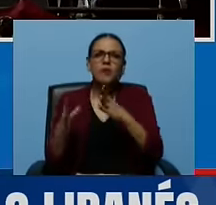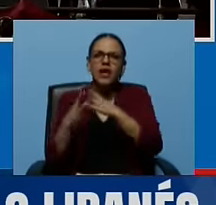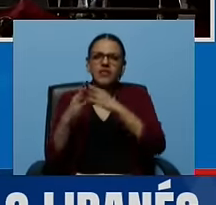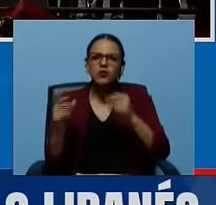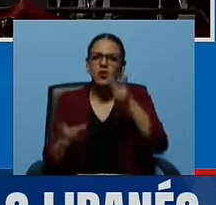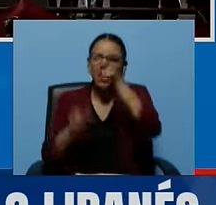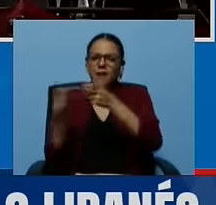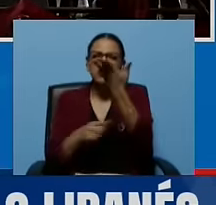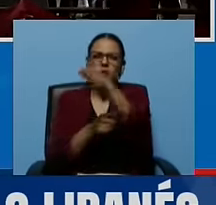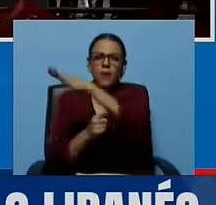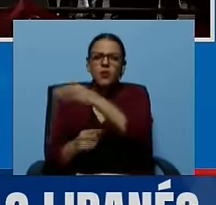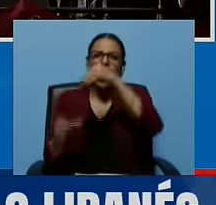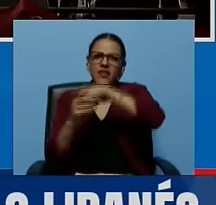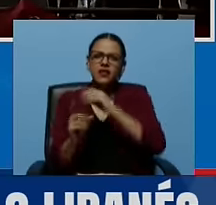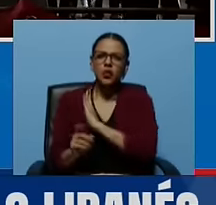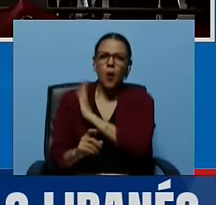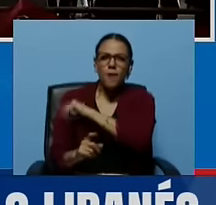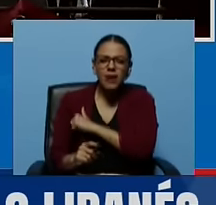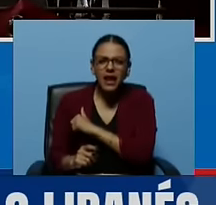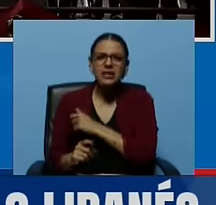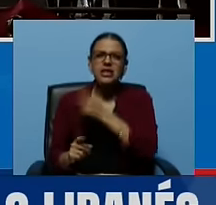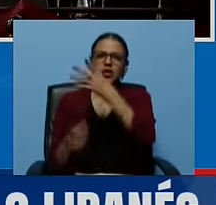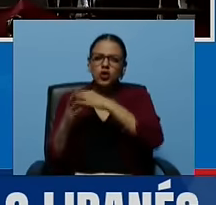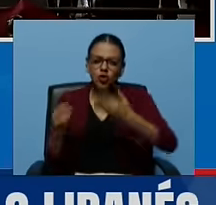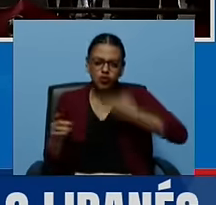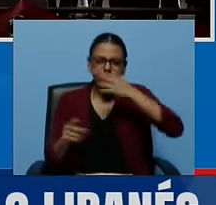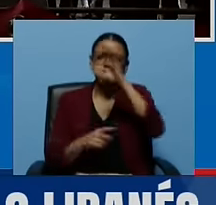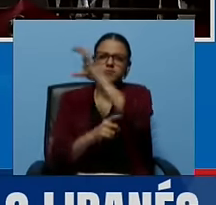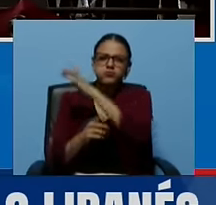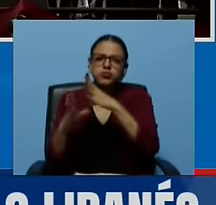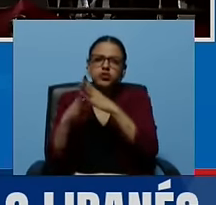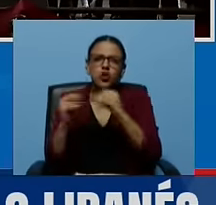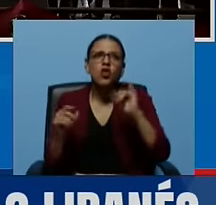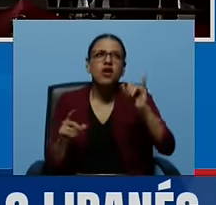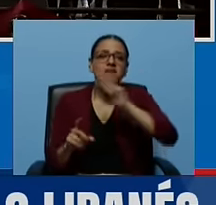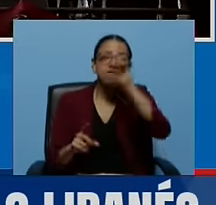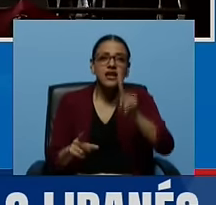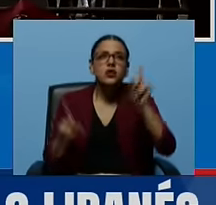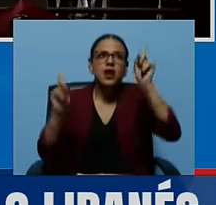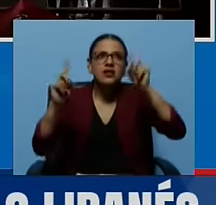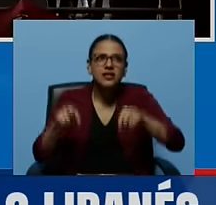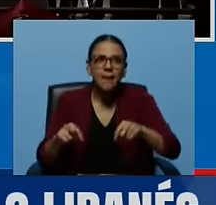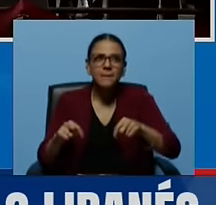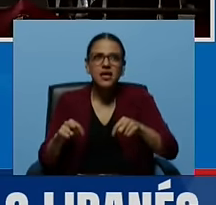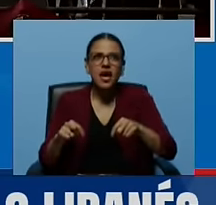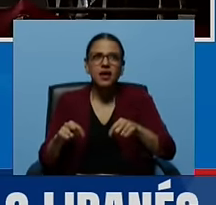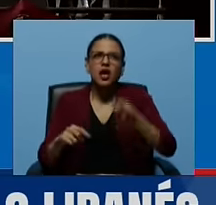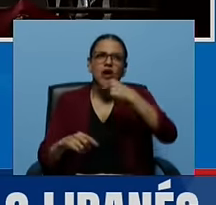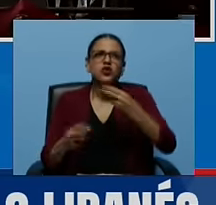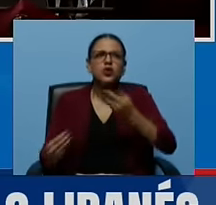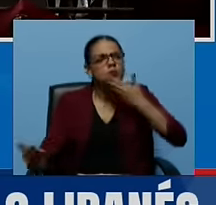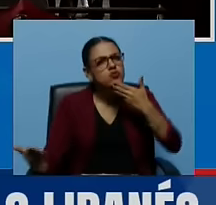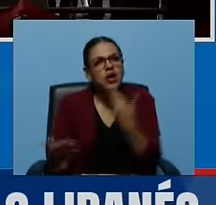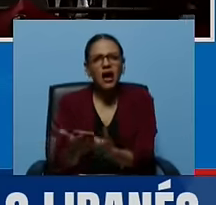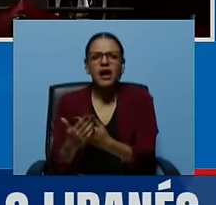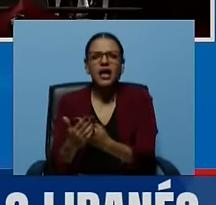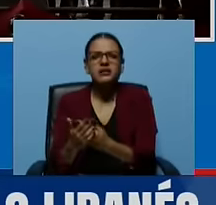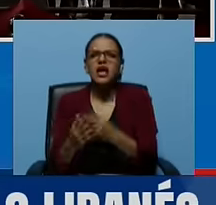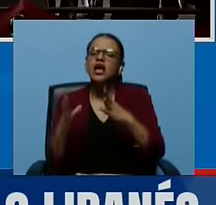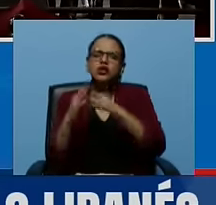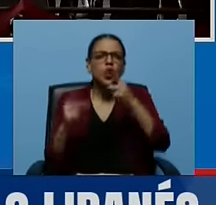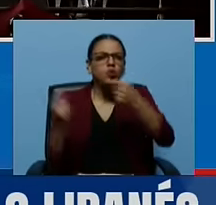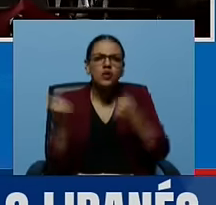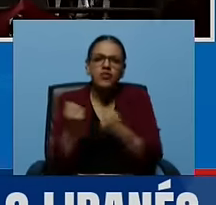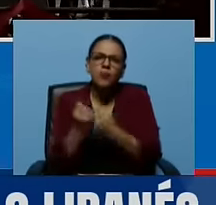mártires palestinos, sirios, libaneses y venezolanos. Agradecemos su incondicional